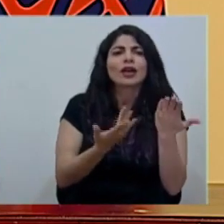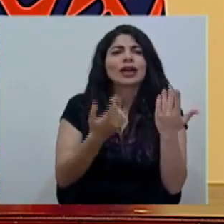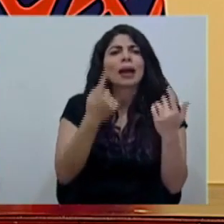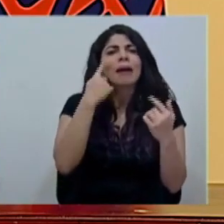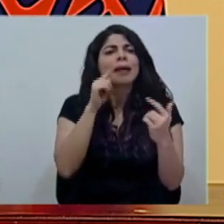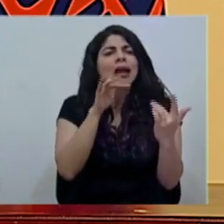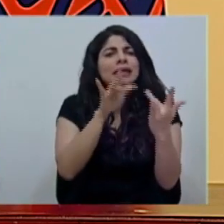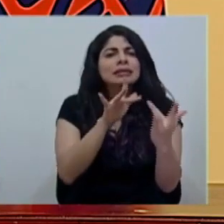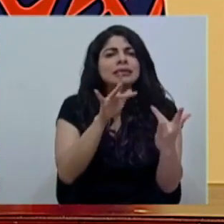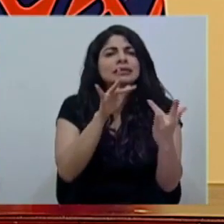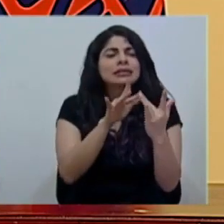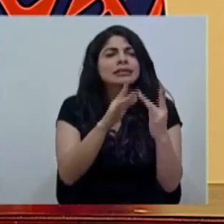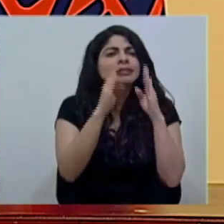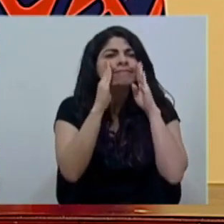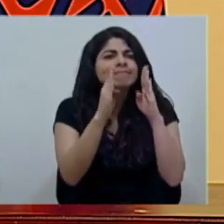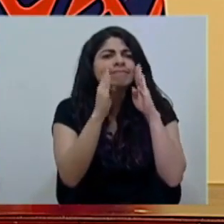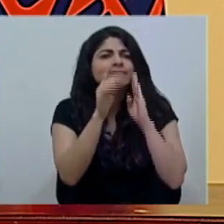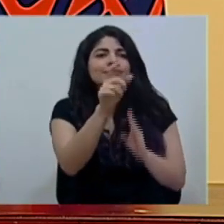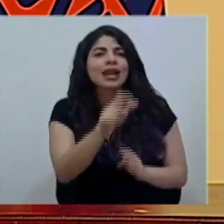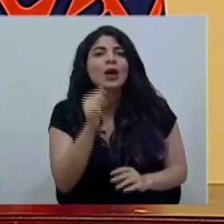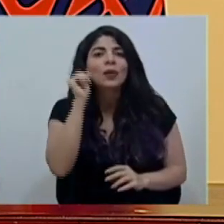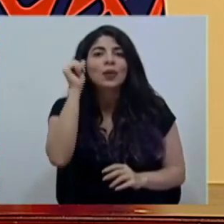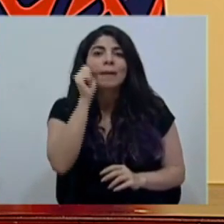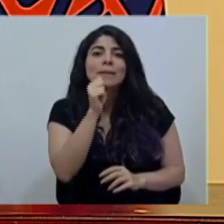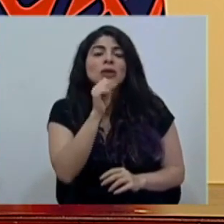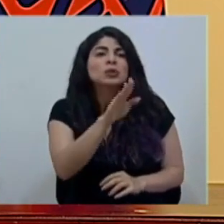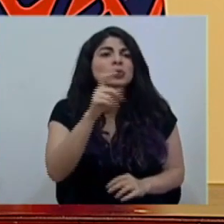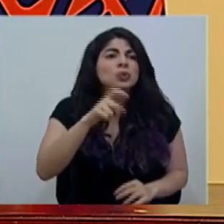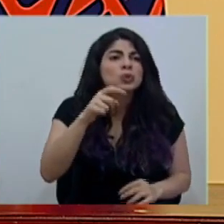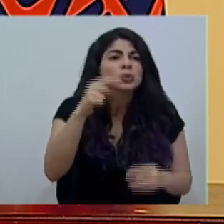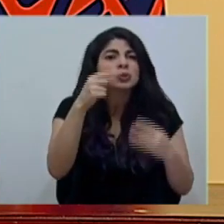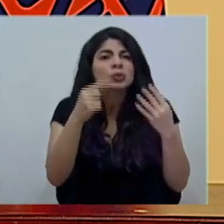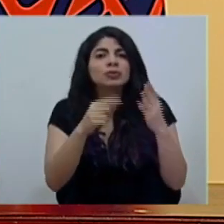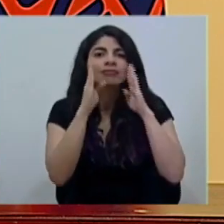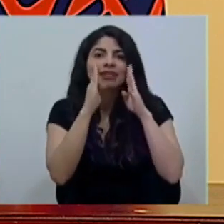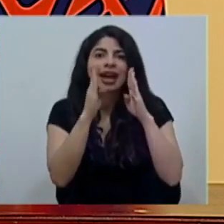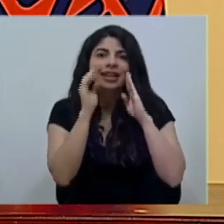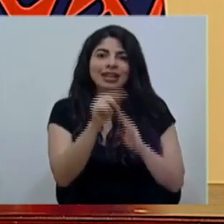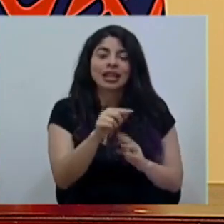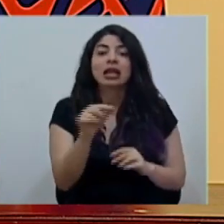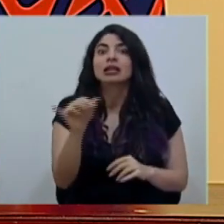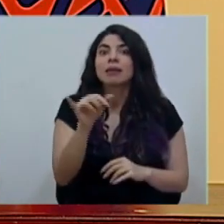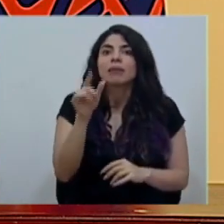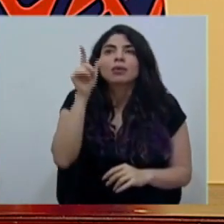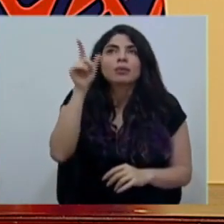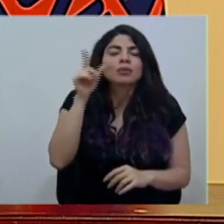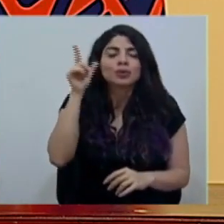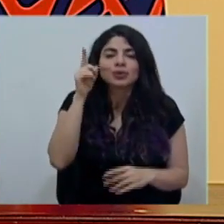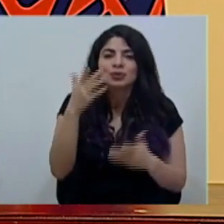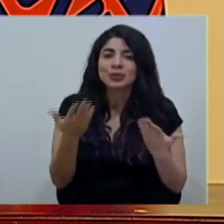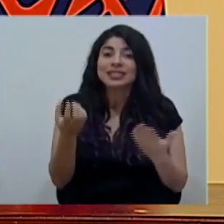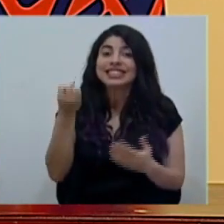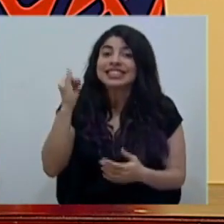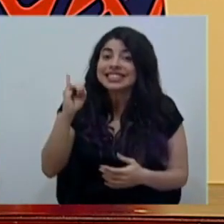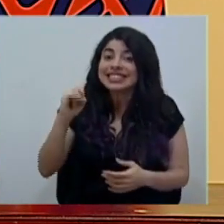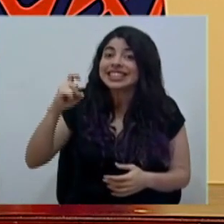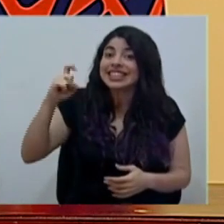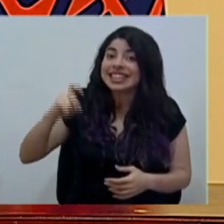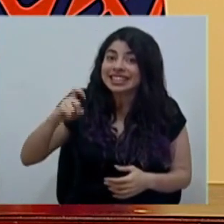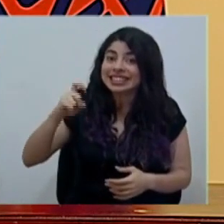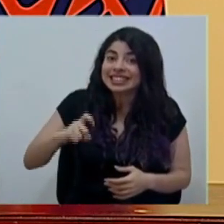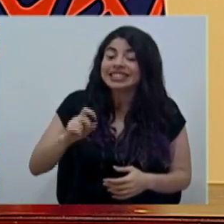para estar atentos a los adultos mayores y a sus necesidades. Y por supuesto, por supuesto, si es necesario,